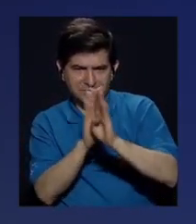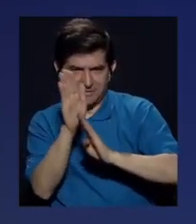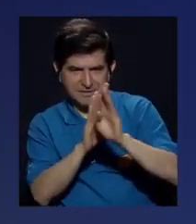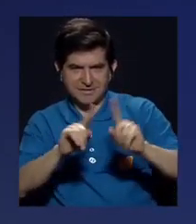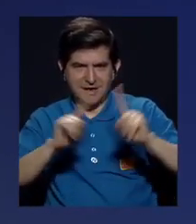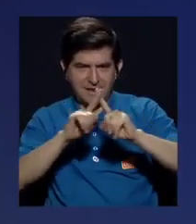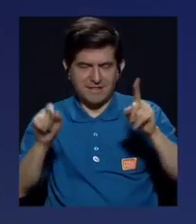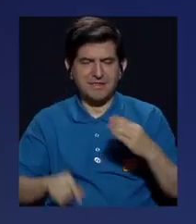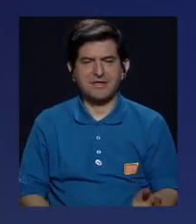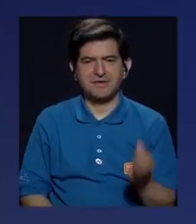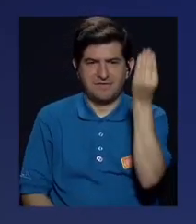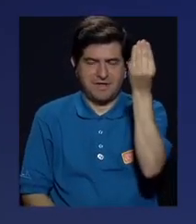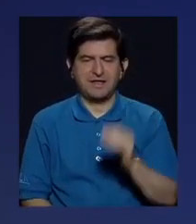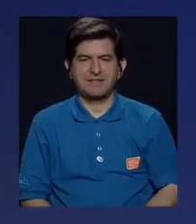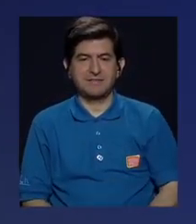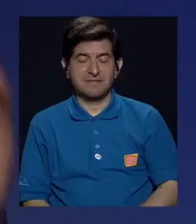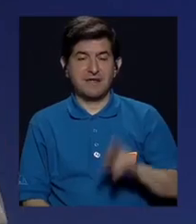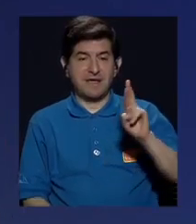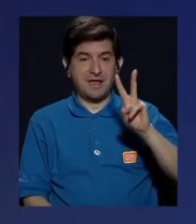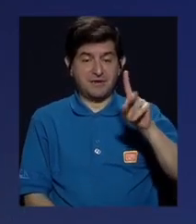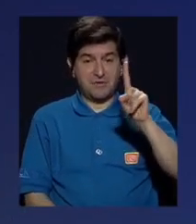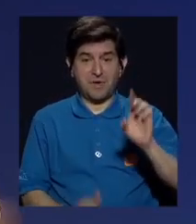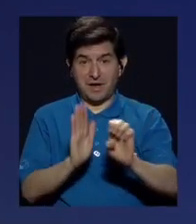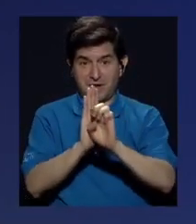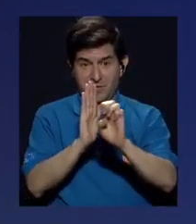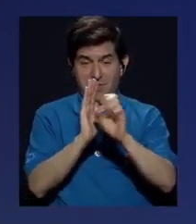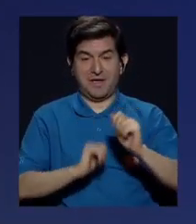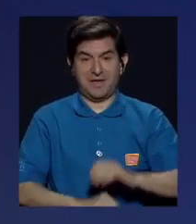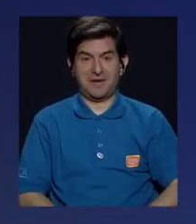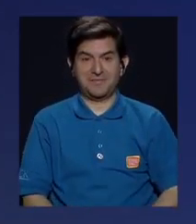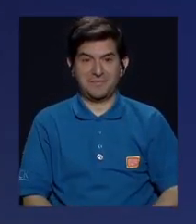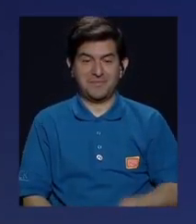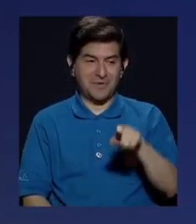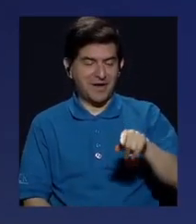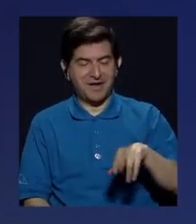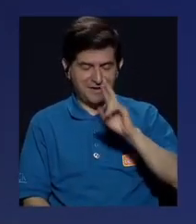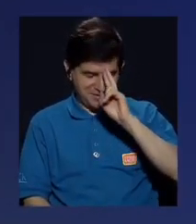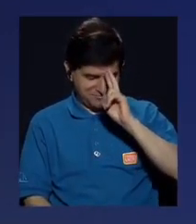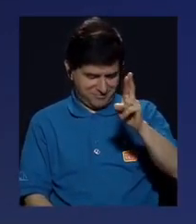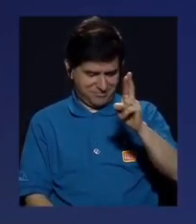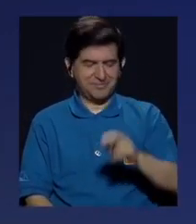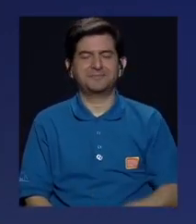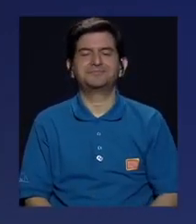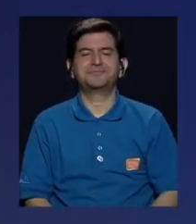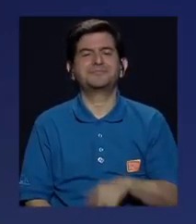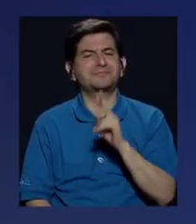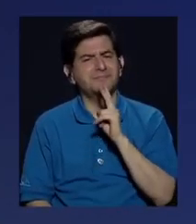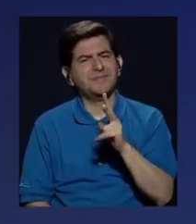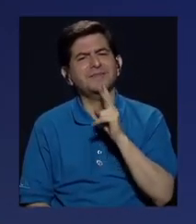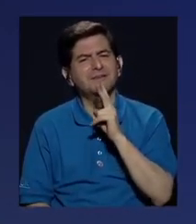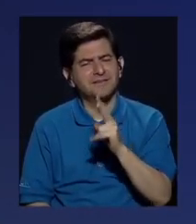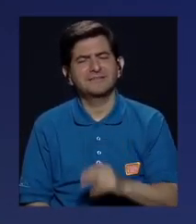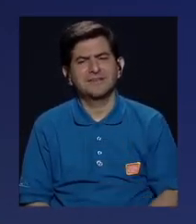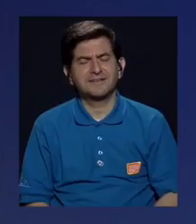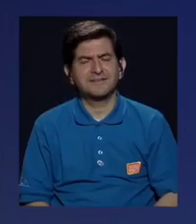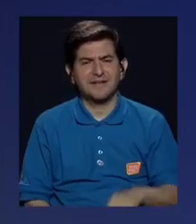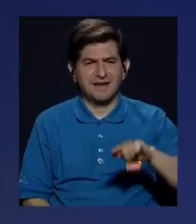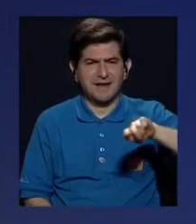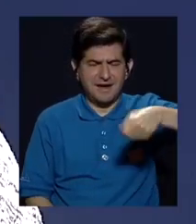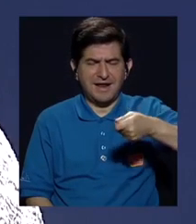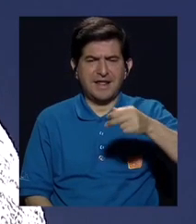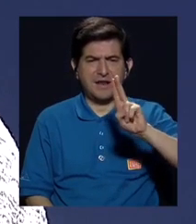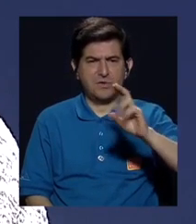montón de jóvenes y que Rebeca es solamente un ejemplo, así que casi que le hacemos reverencia. Rebeca, de verdad que desde el canal Universidad de